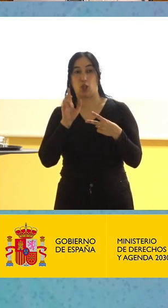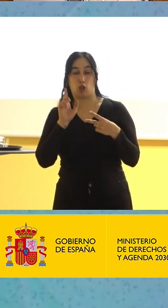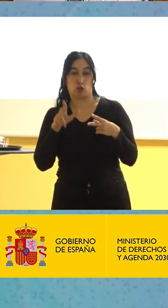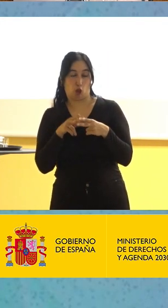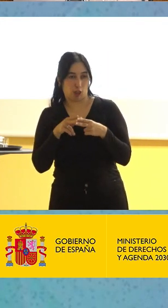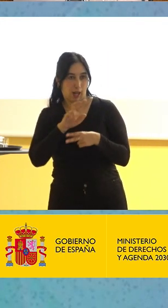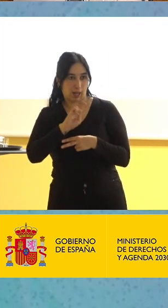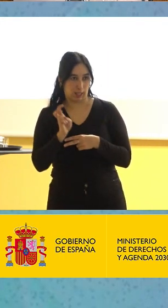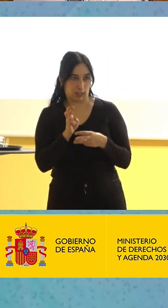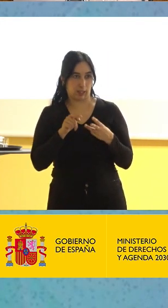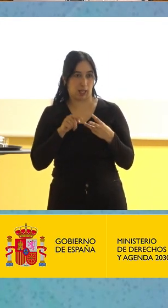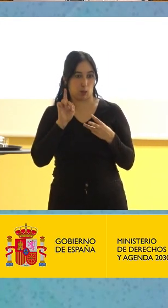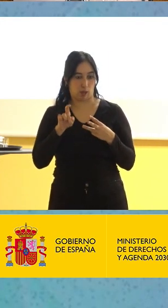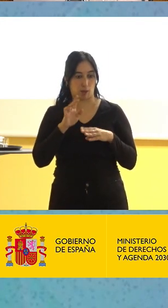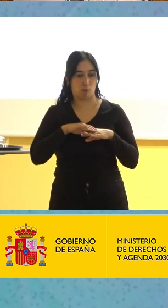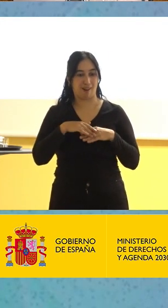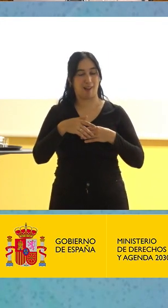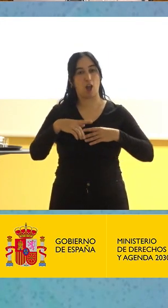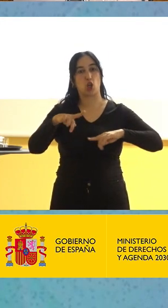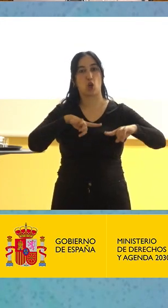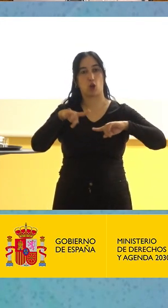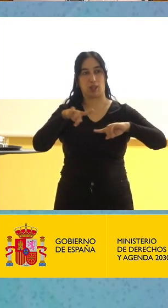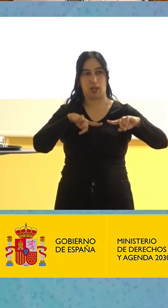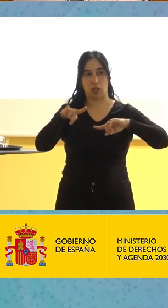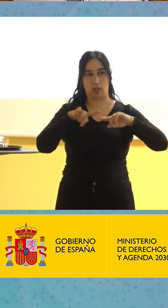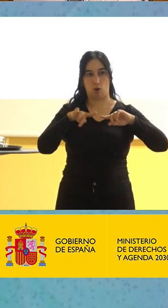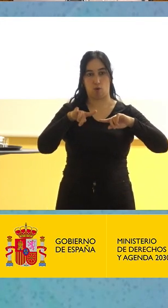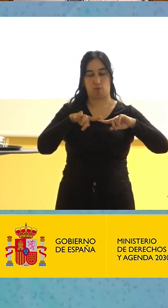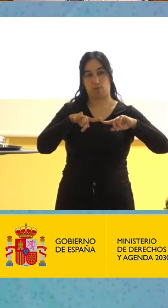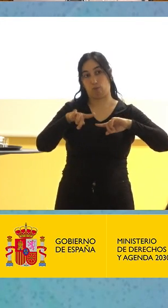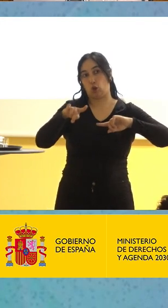educación, etcétera, ¿no? Para esa coordinación